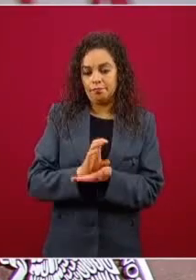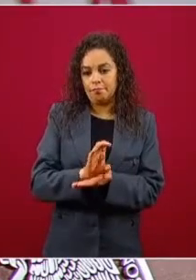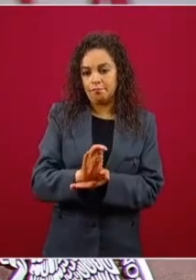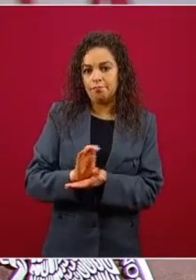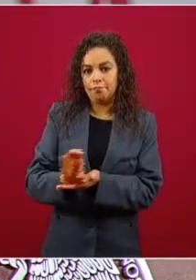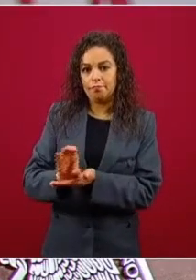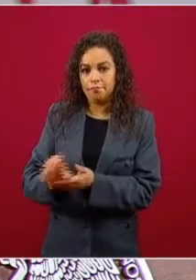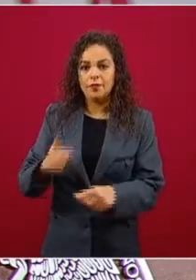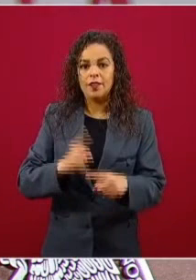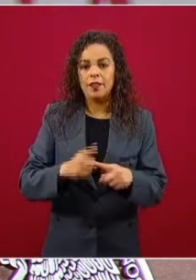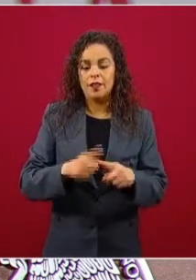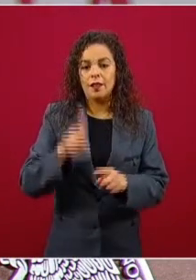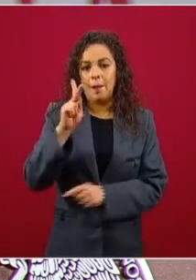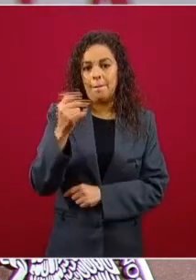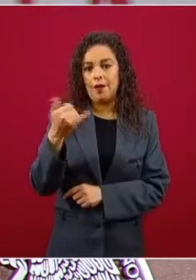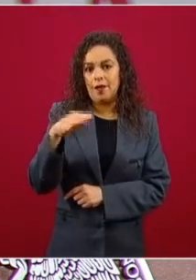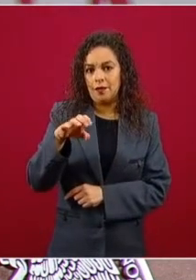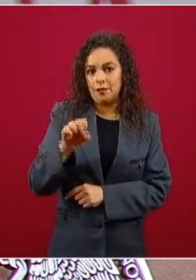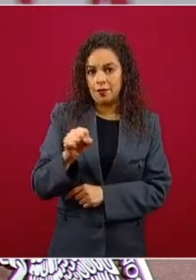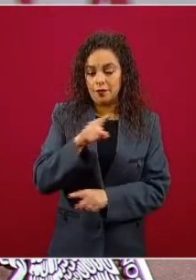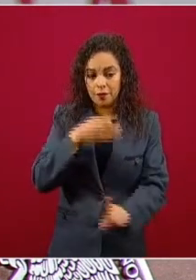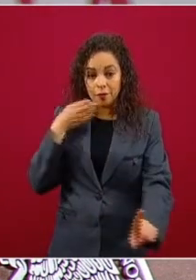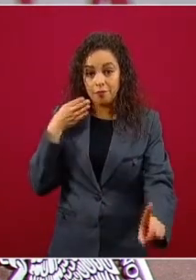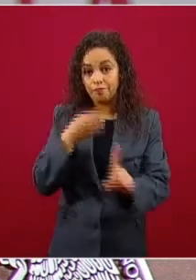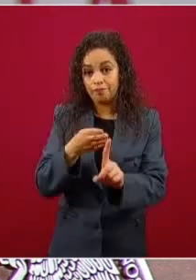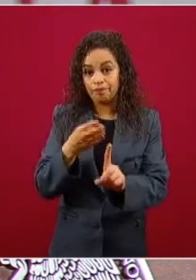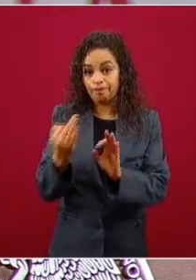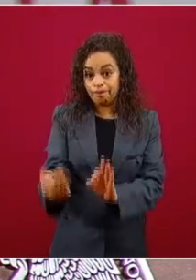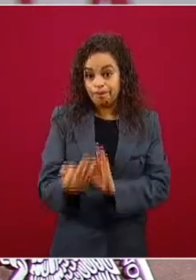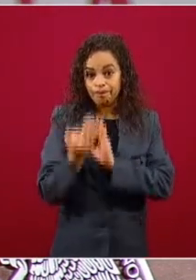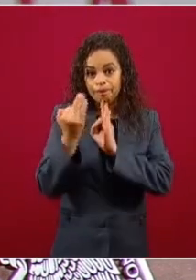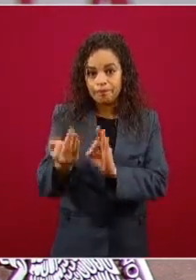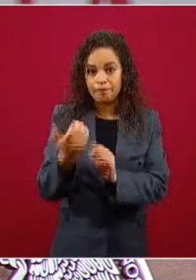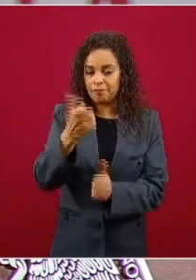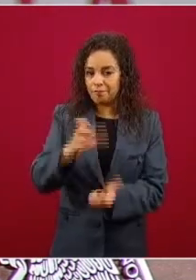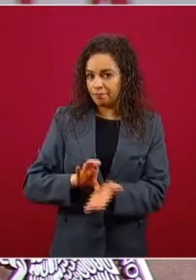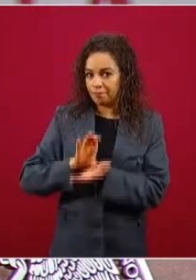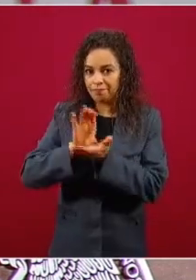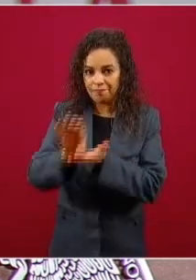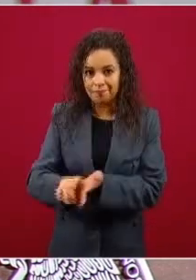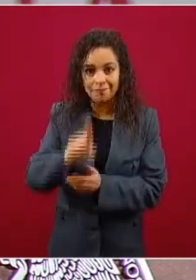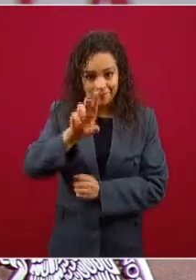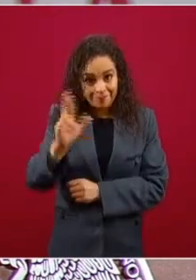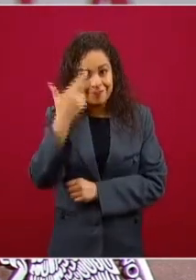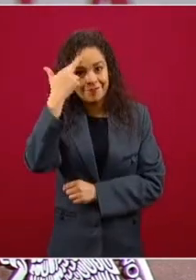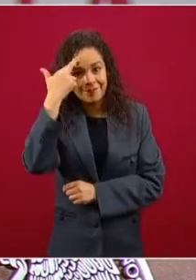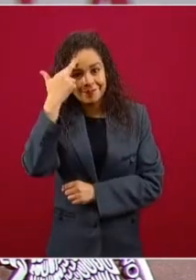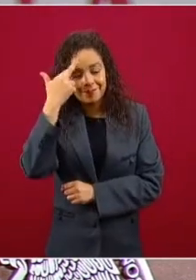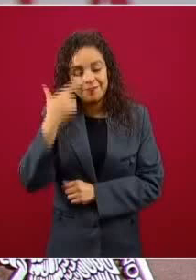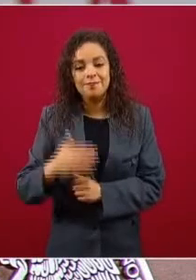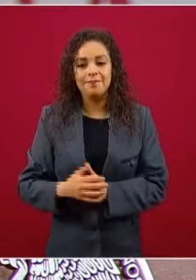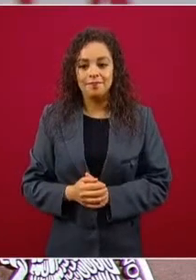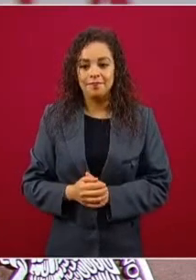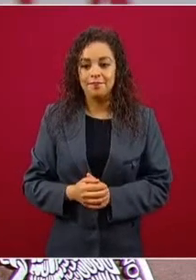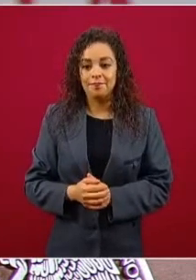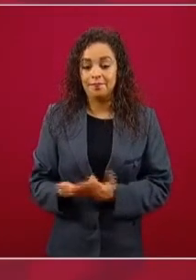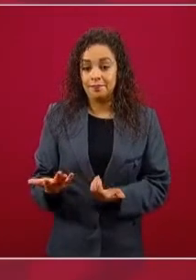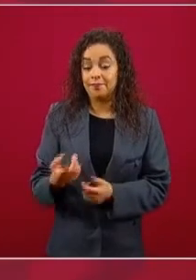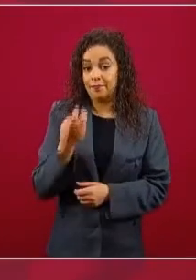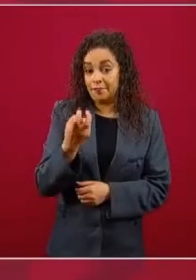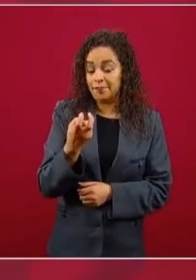empresarios entregados de manera directa. ¿Se acuerdan, no? Entonces, parte. Hoy en la